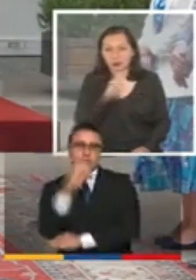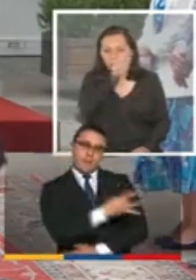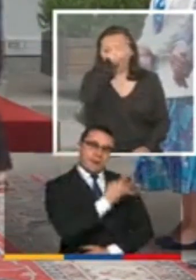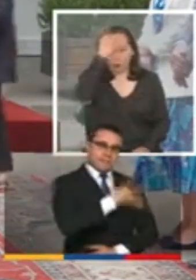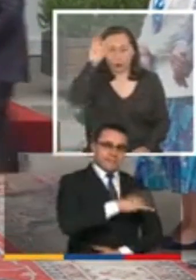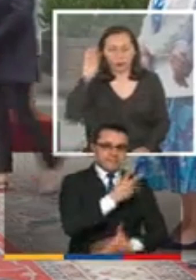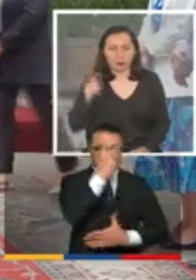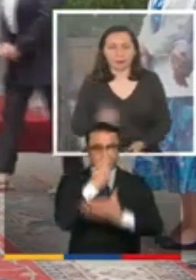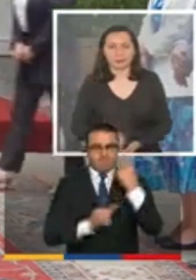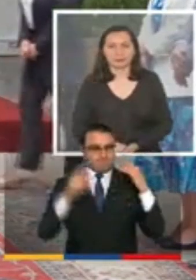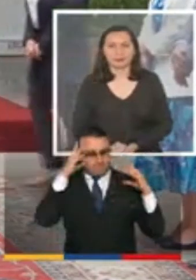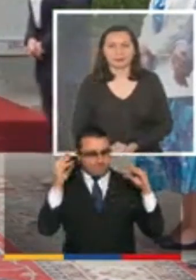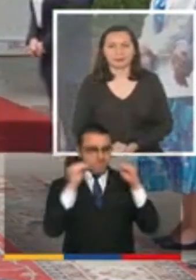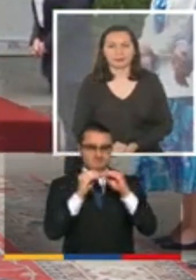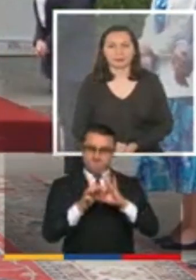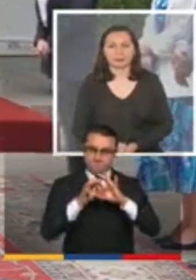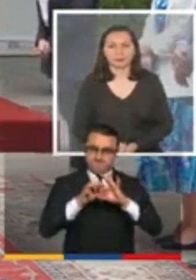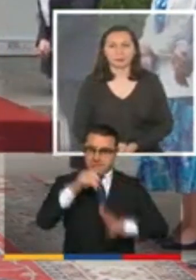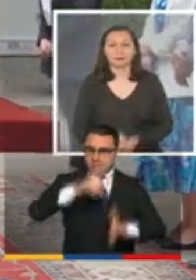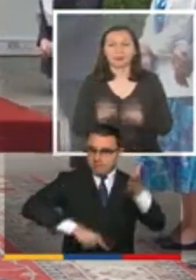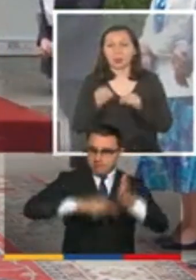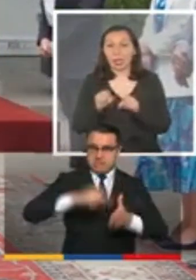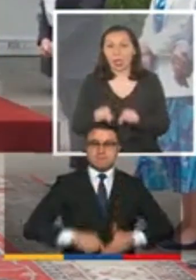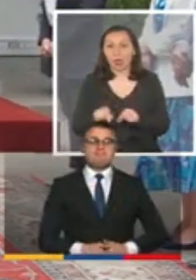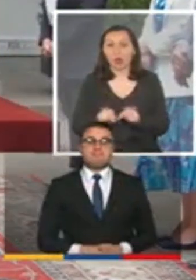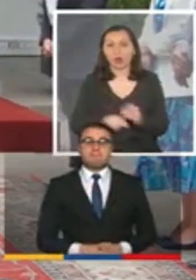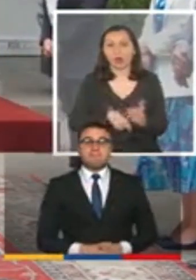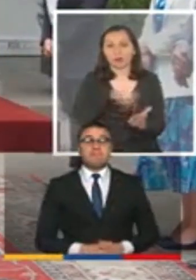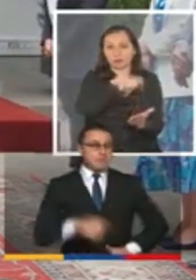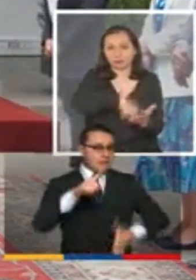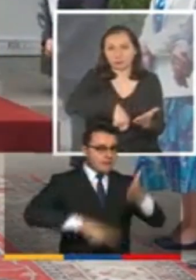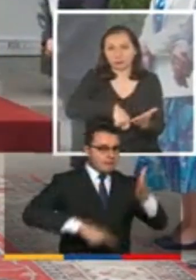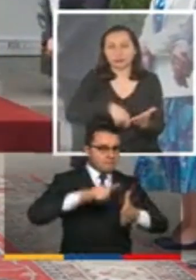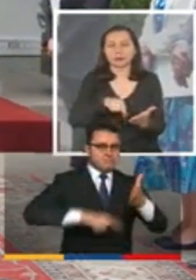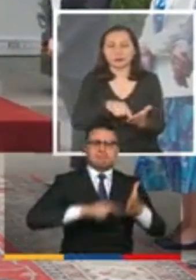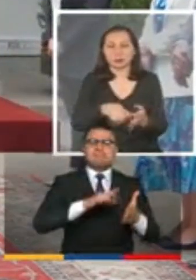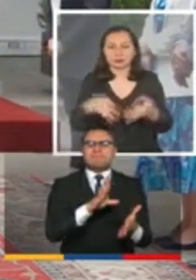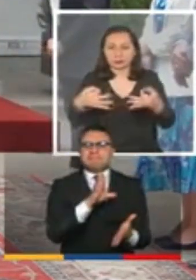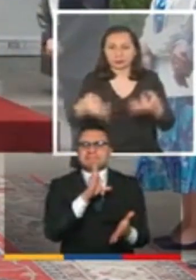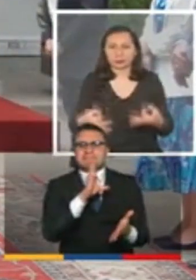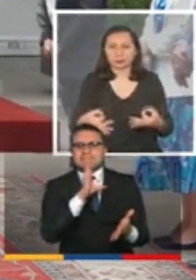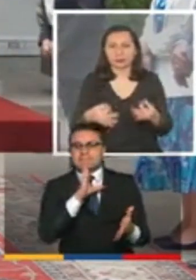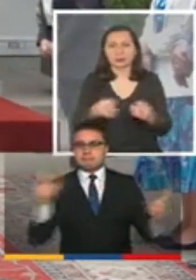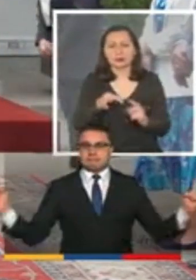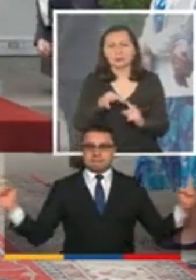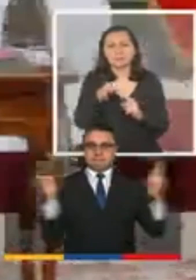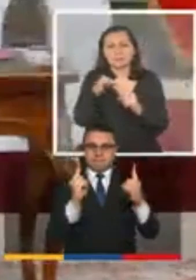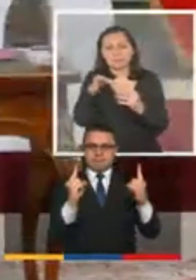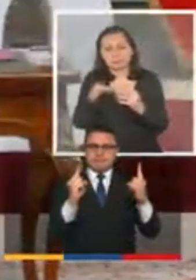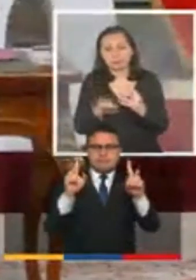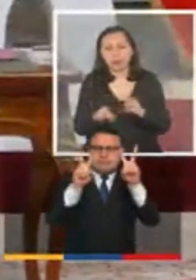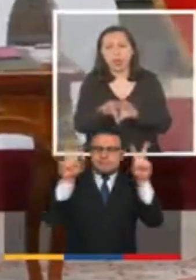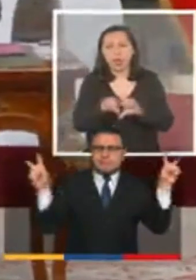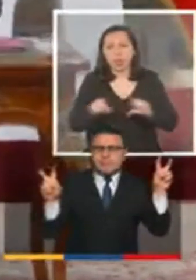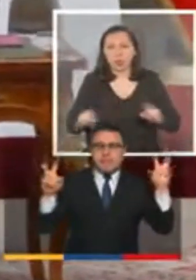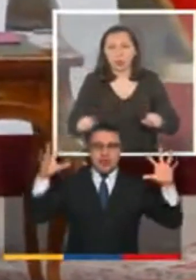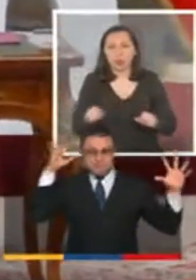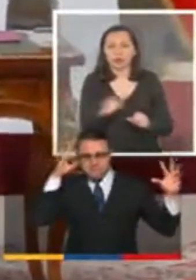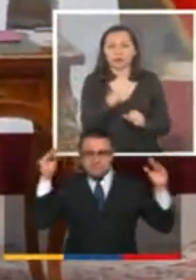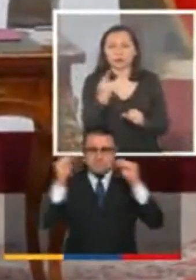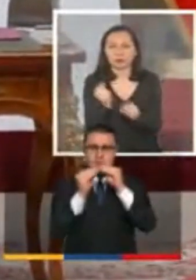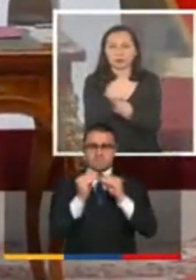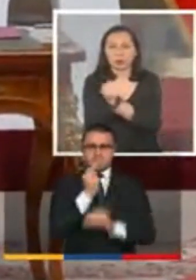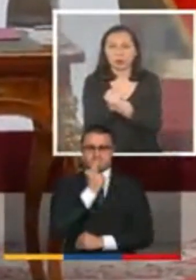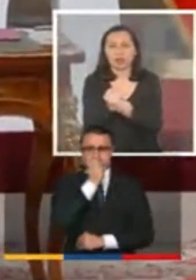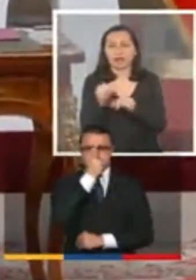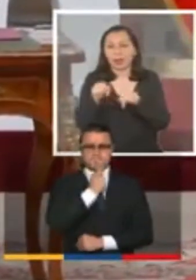Colombia. Se procede con la suscripción que consagra los principales acuerdos y compromisos trabajados